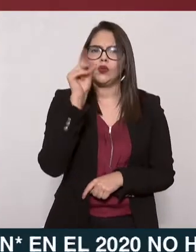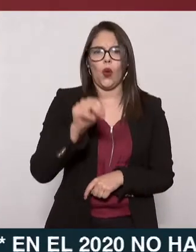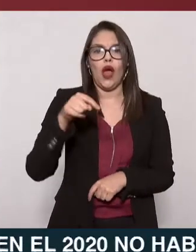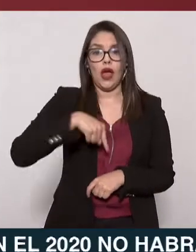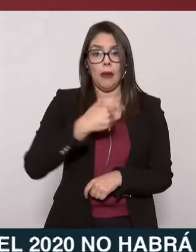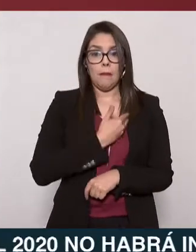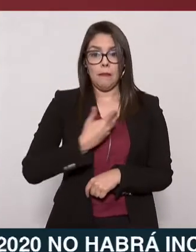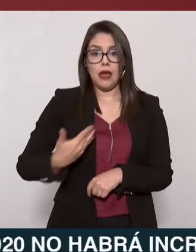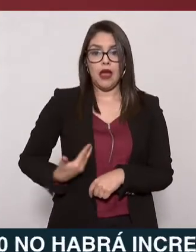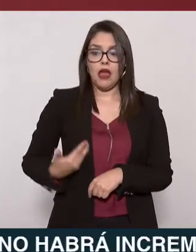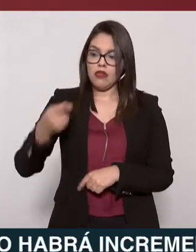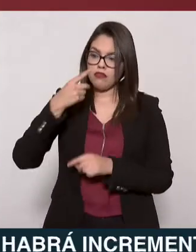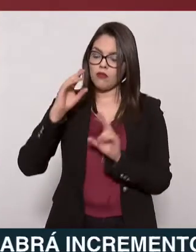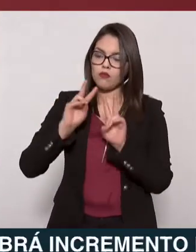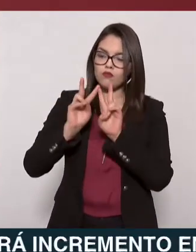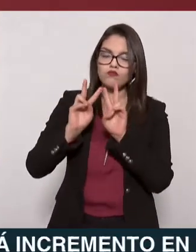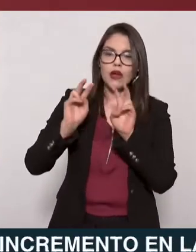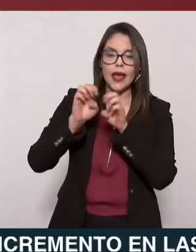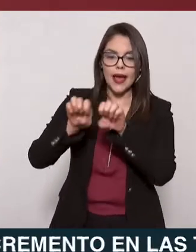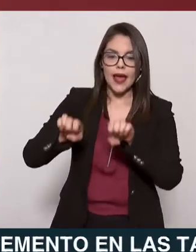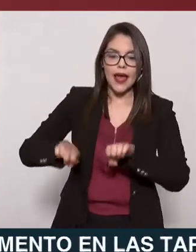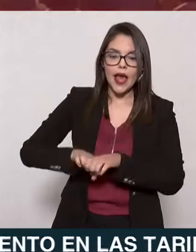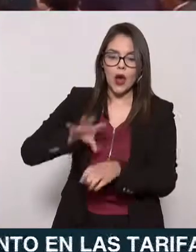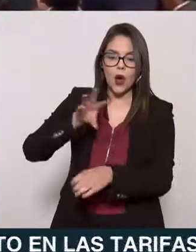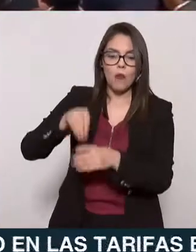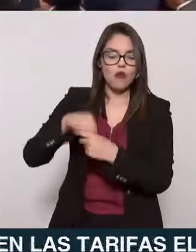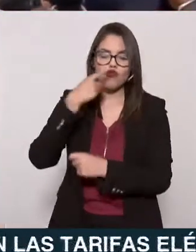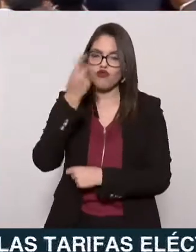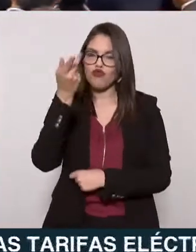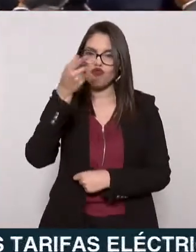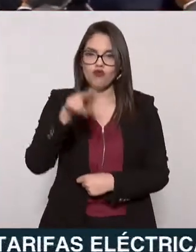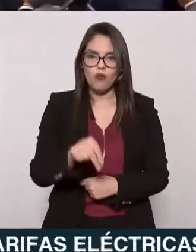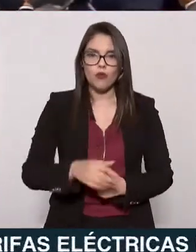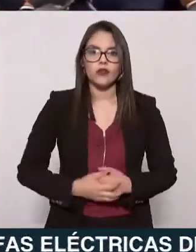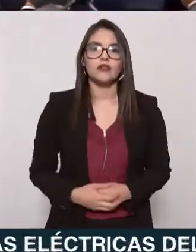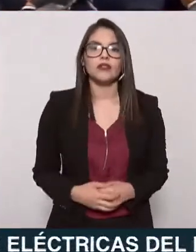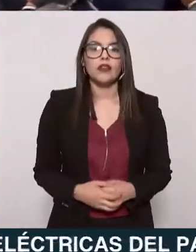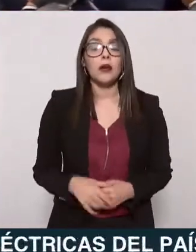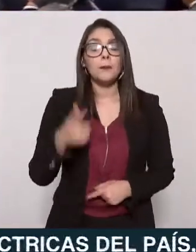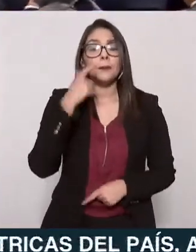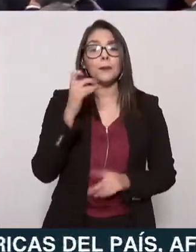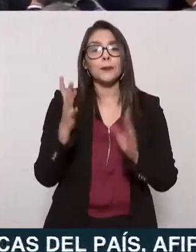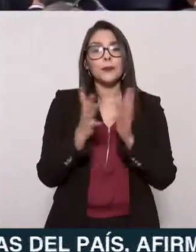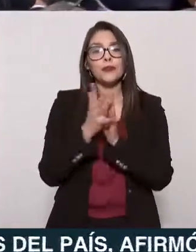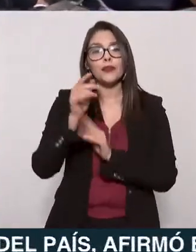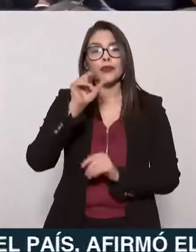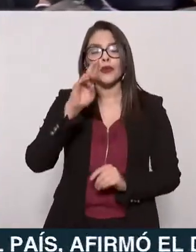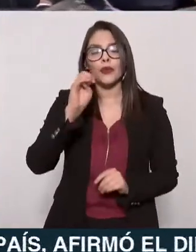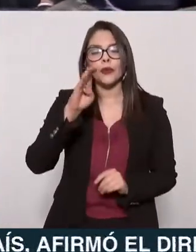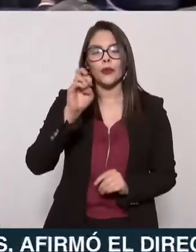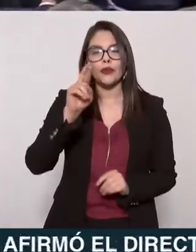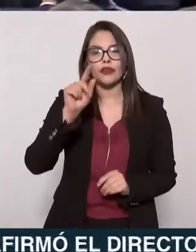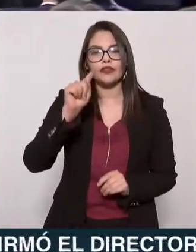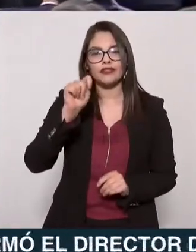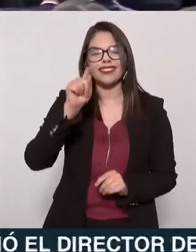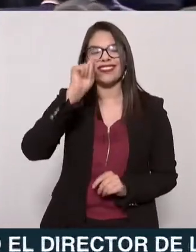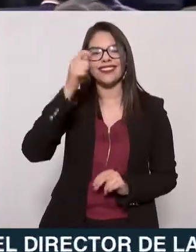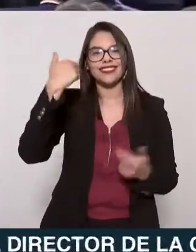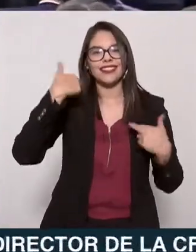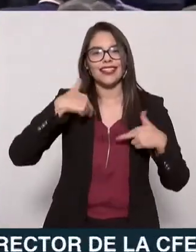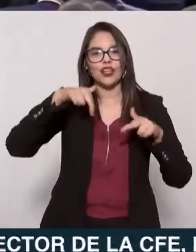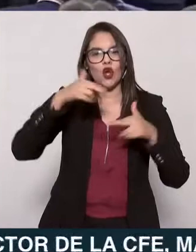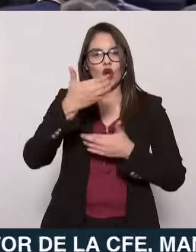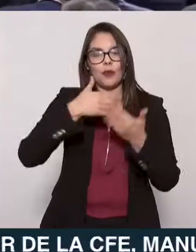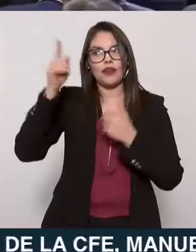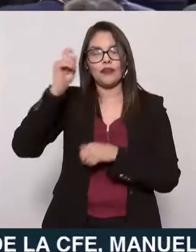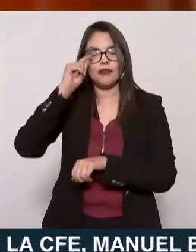dio una directiva total desde entonces, no. En su participación, Robert Lighthizer, representante comercial de